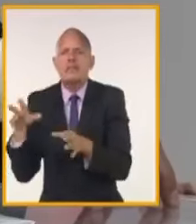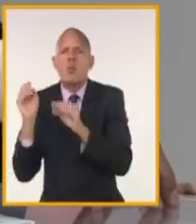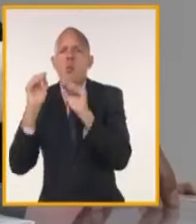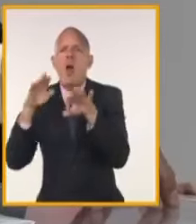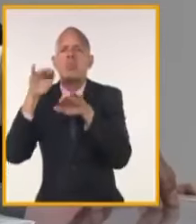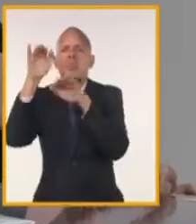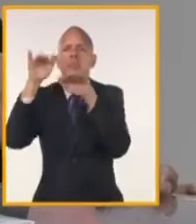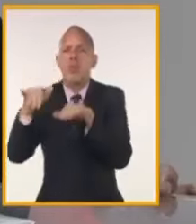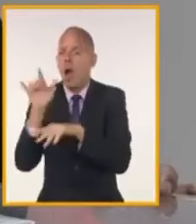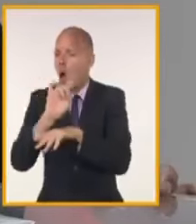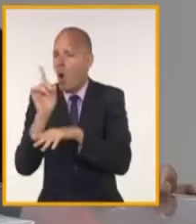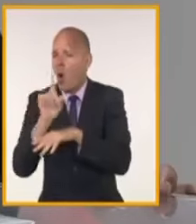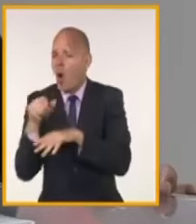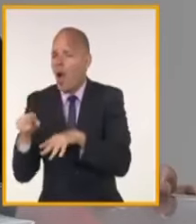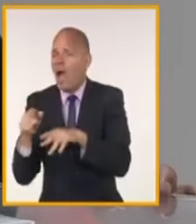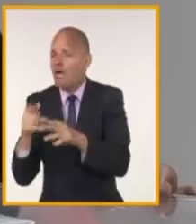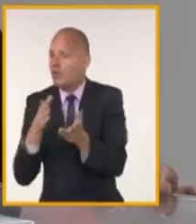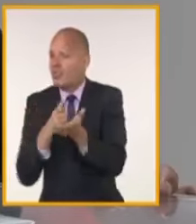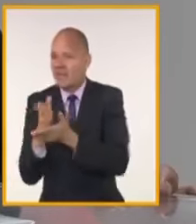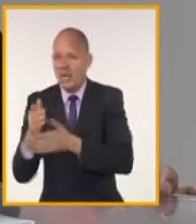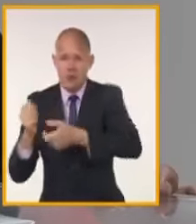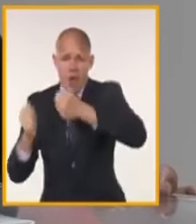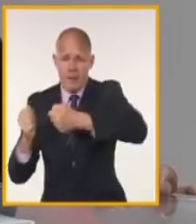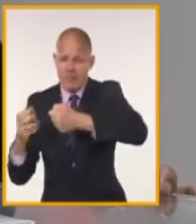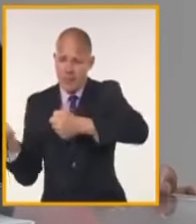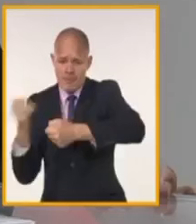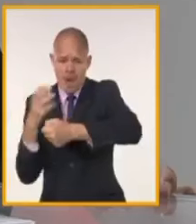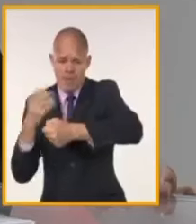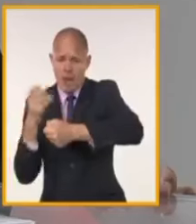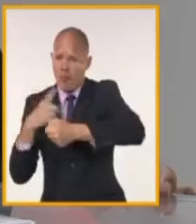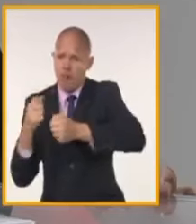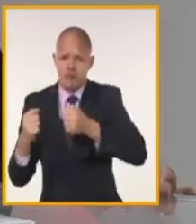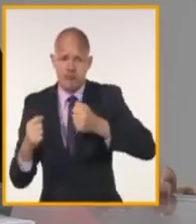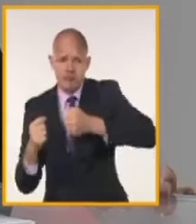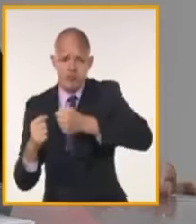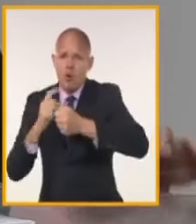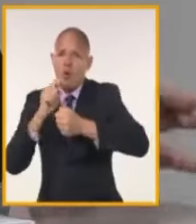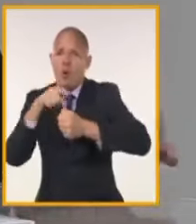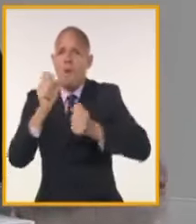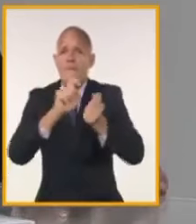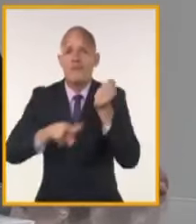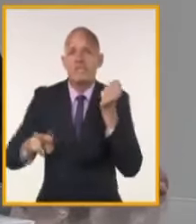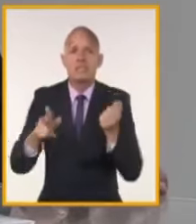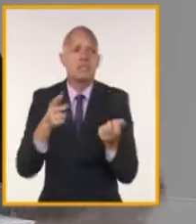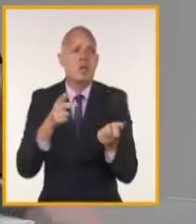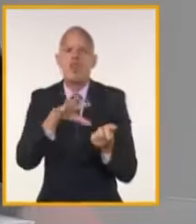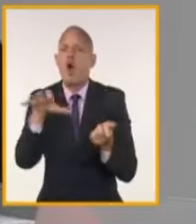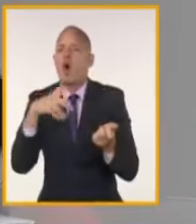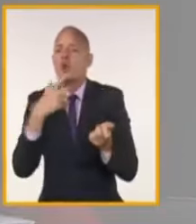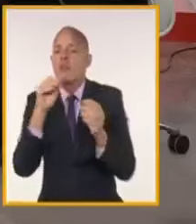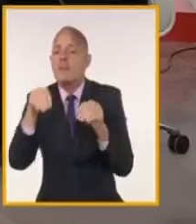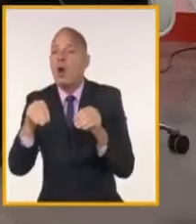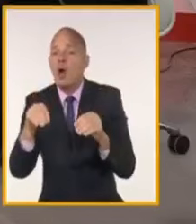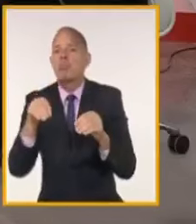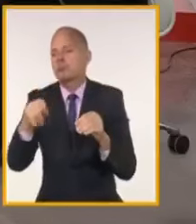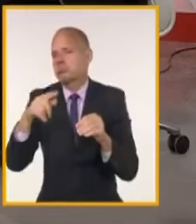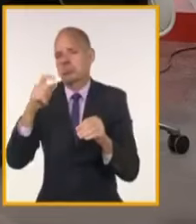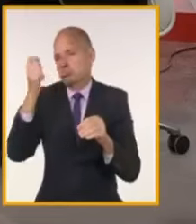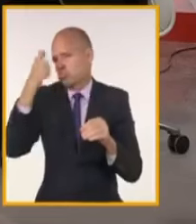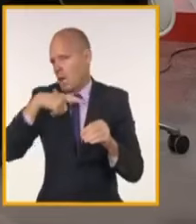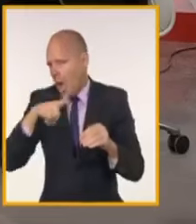está haciendo la inversión No pasa por almacenes ahí hay un gran ahorro de tiempo ahí hay un gran ahorro de tiempo si si llegan